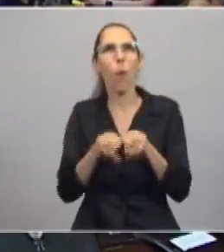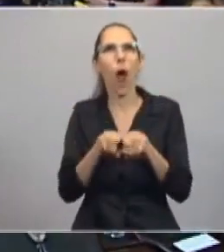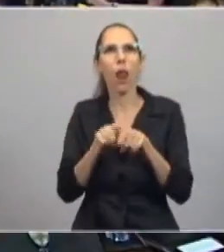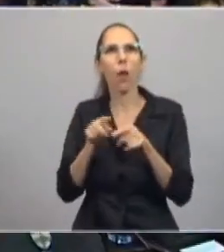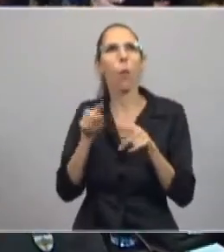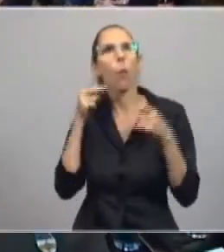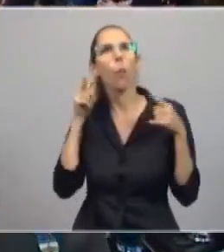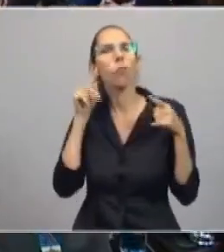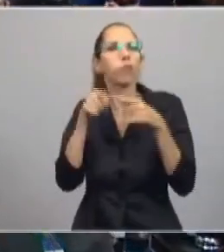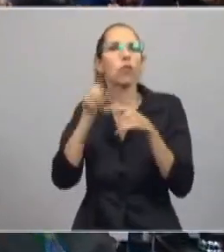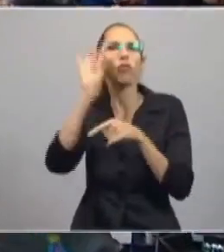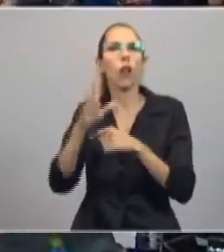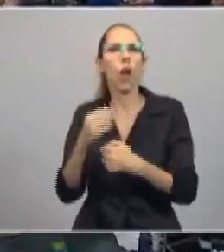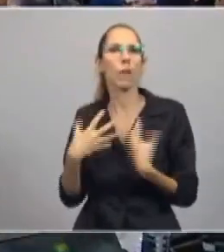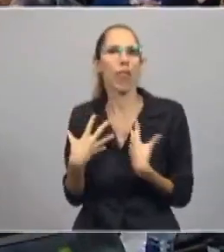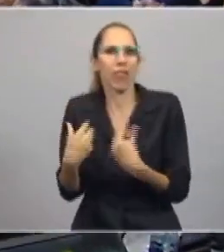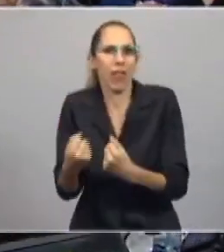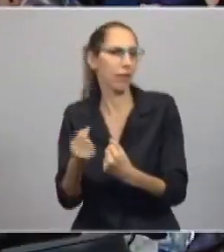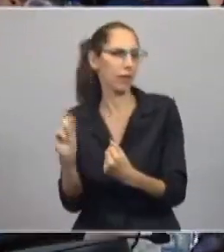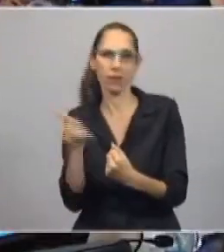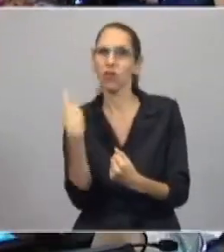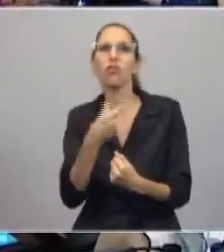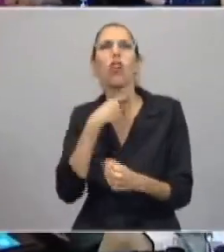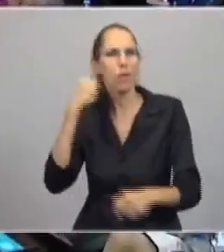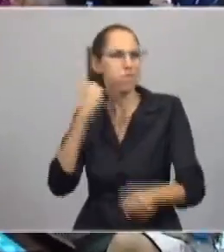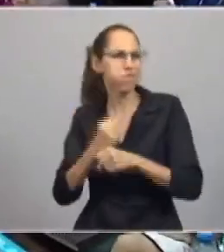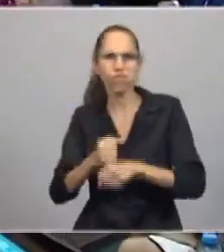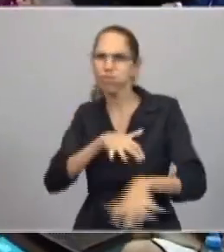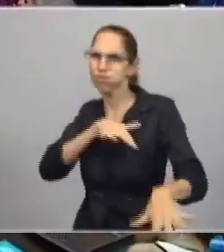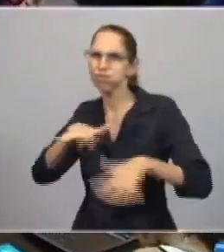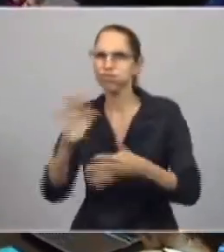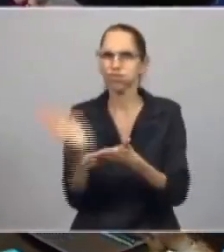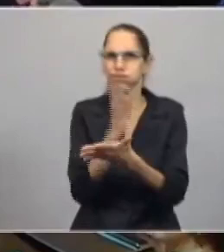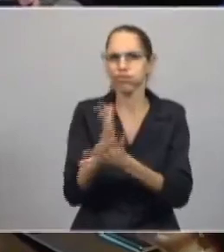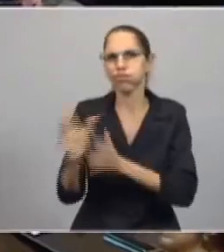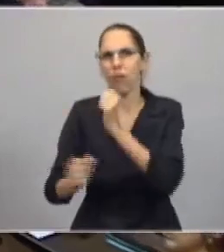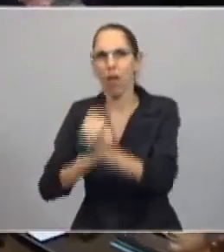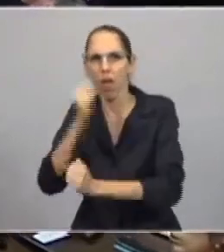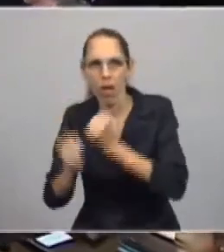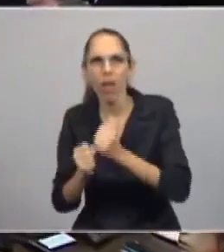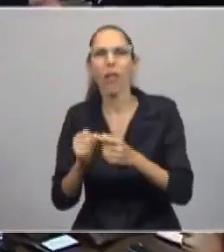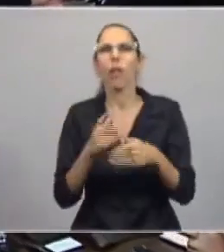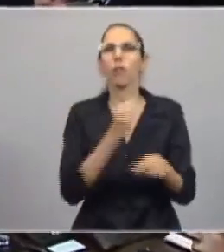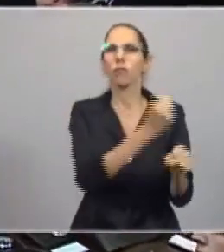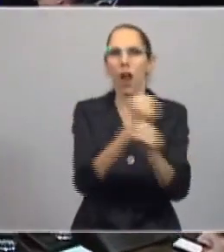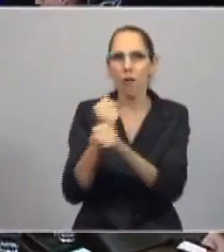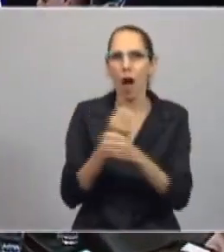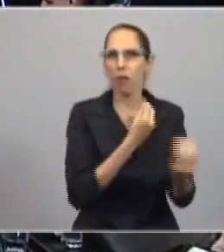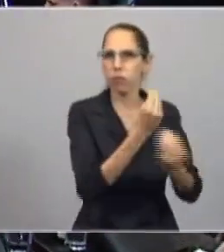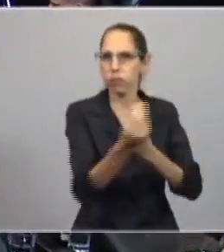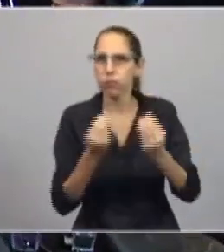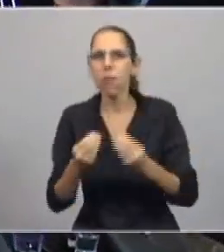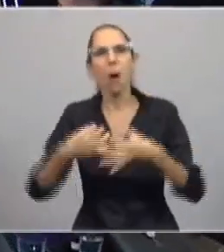ser el motor de una etapa donde se profundiza la industria, el empleo, el desarrollo y el bienestar. Sabíamos que faltaba